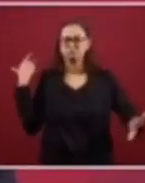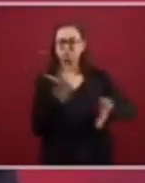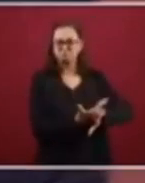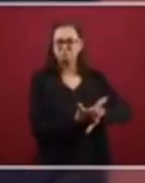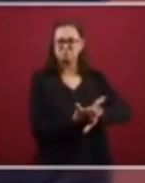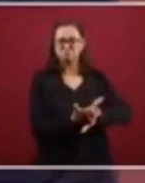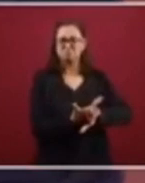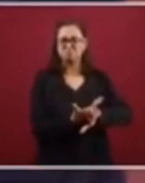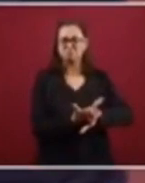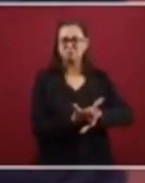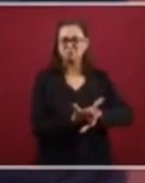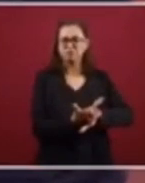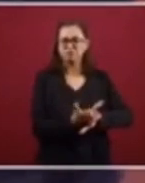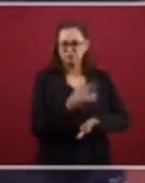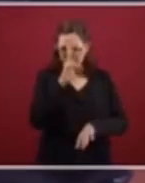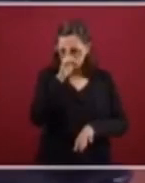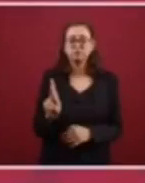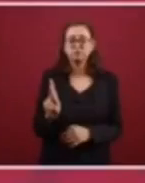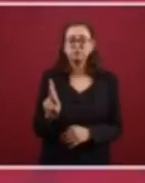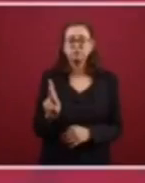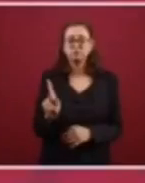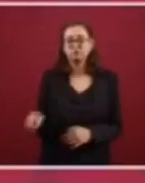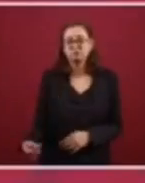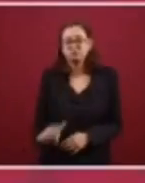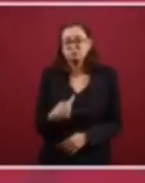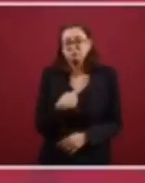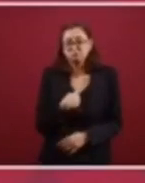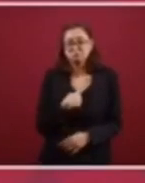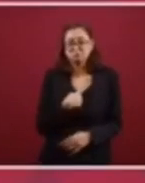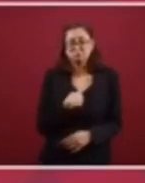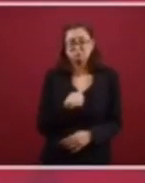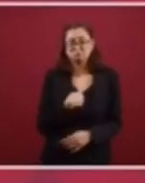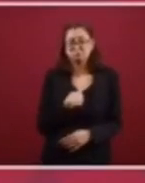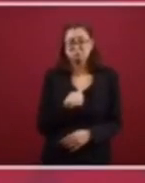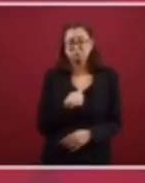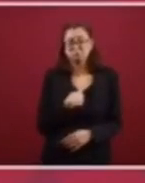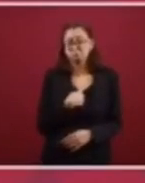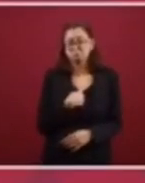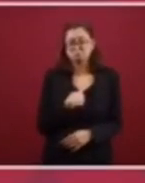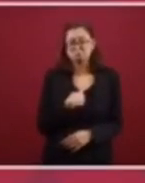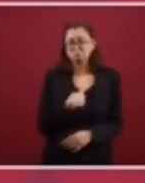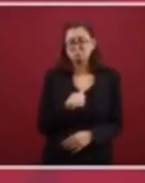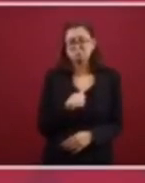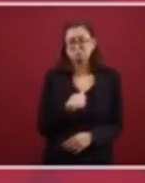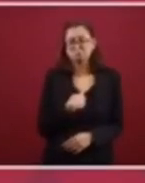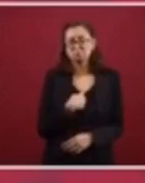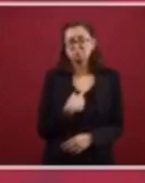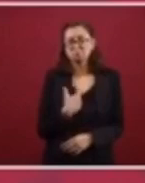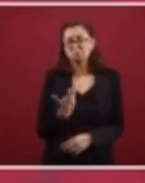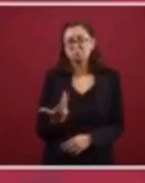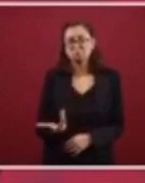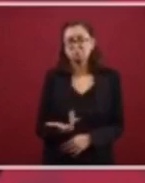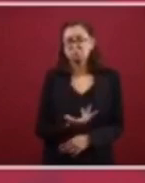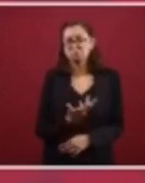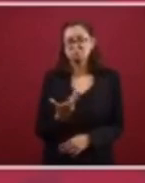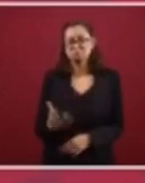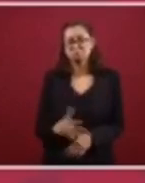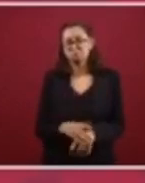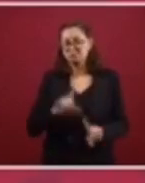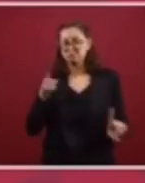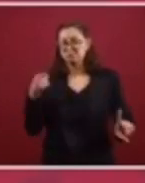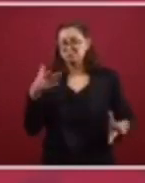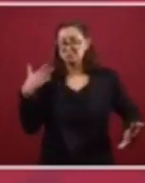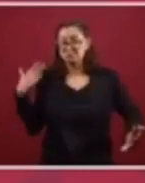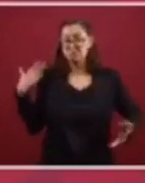afectar a nadie. Yo no tengo ningún